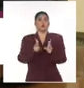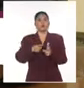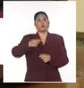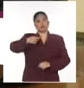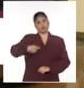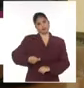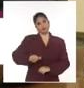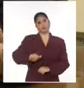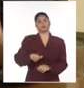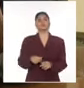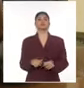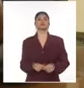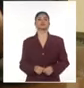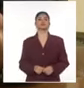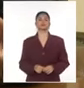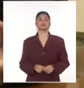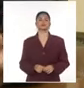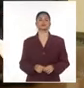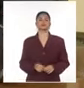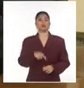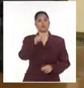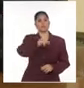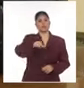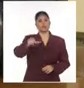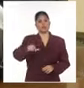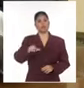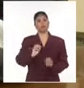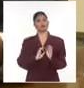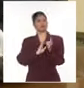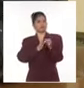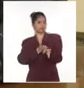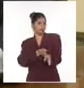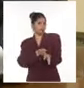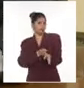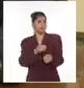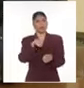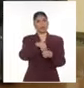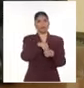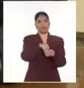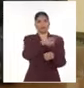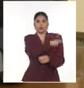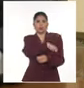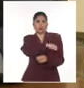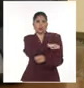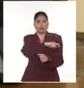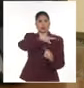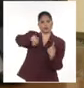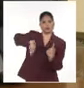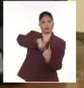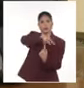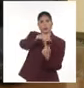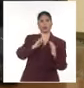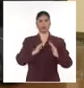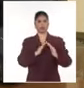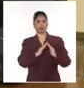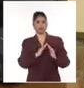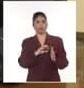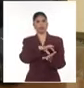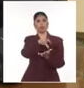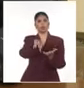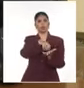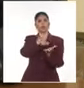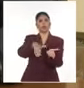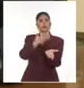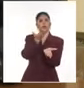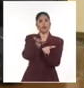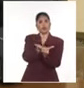prestigio en sus zonas de residencia, en sus colectivos laborales, donde se eligen, donde los proponen, que trasladen a